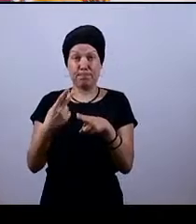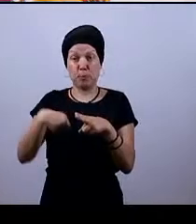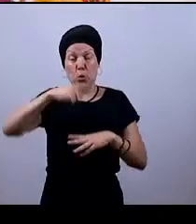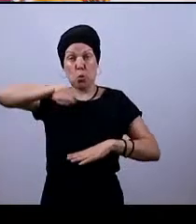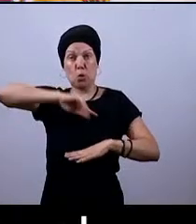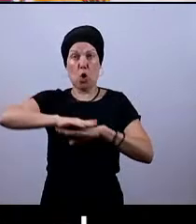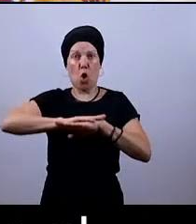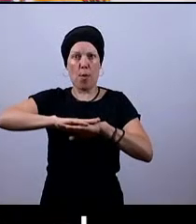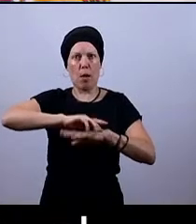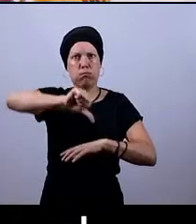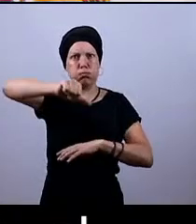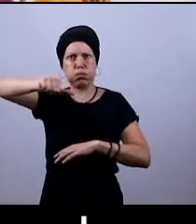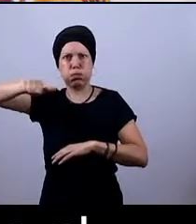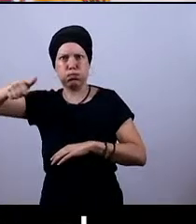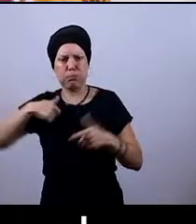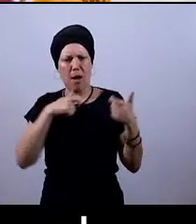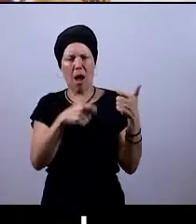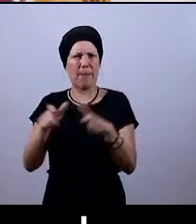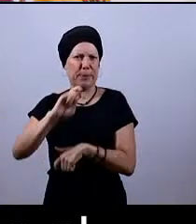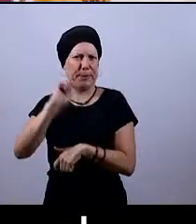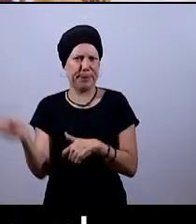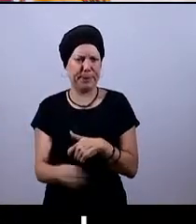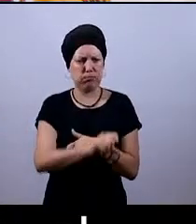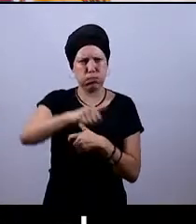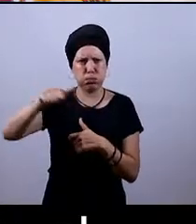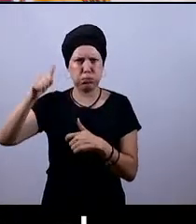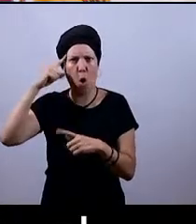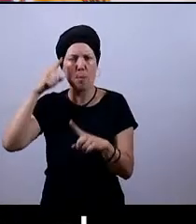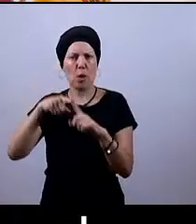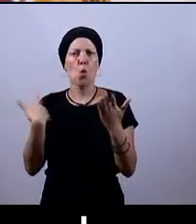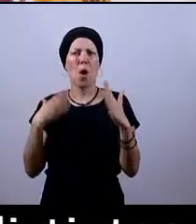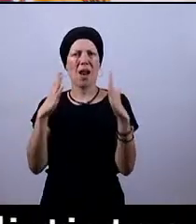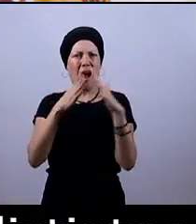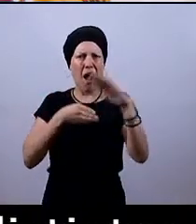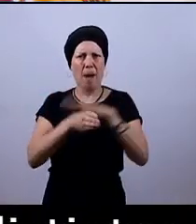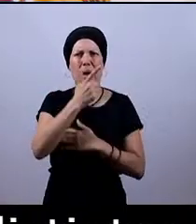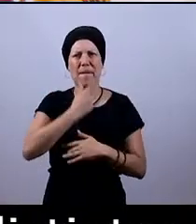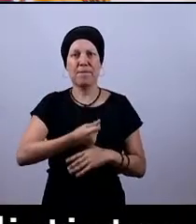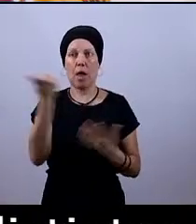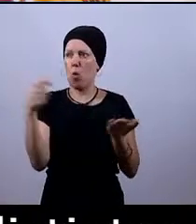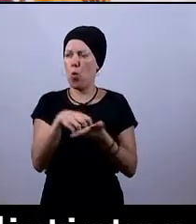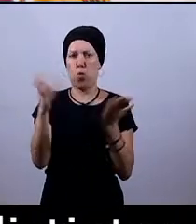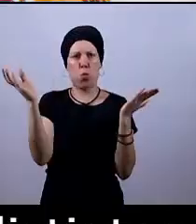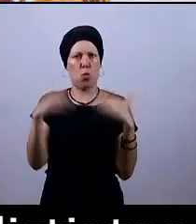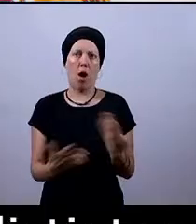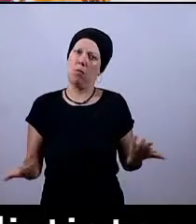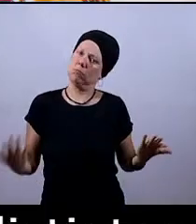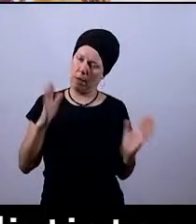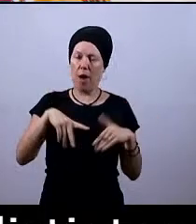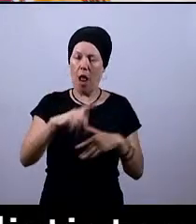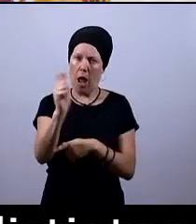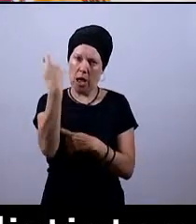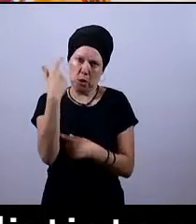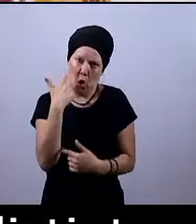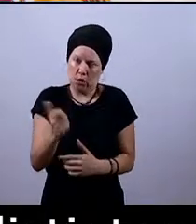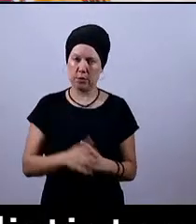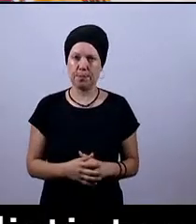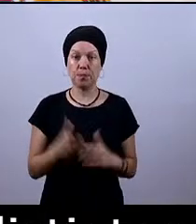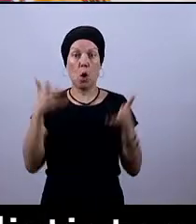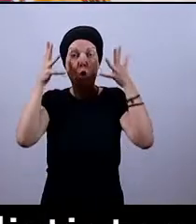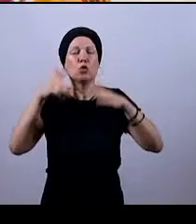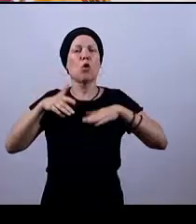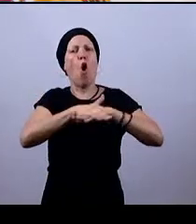ha ido aprobando en distintos ámbitos para facilitar el acceso a la vivienda, sin duda tiene mucho éxito. El Consejo